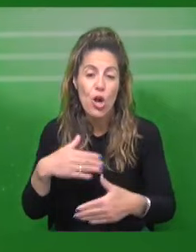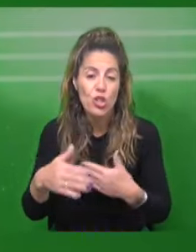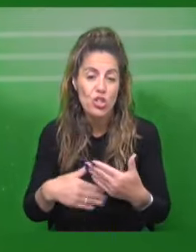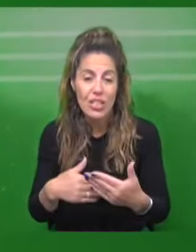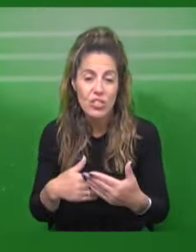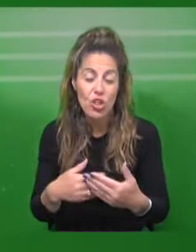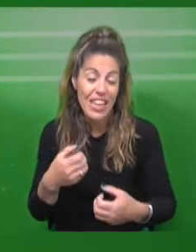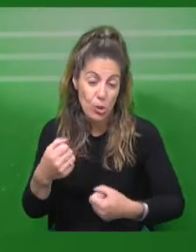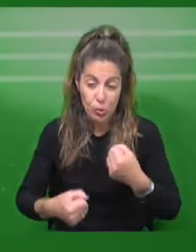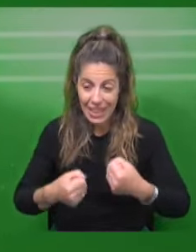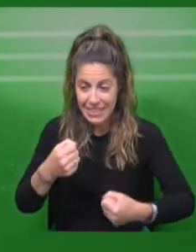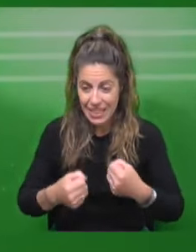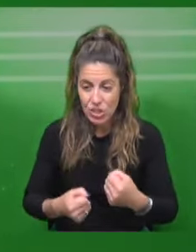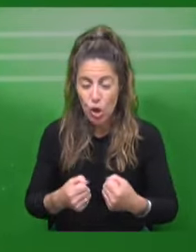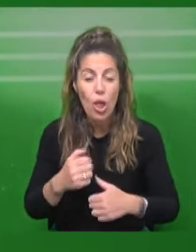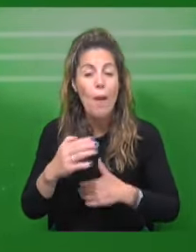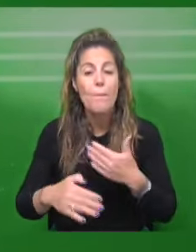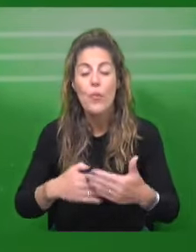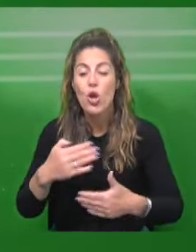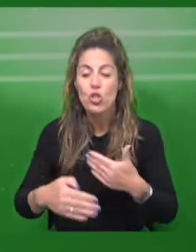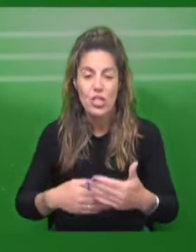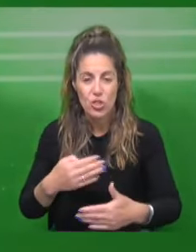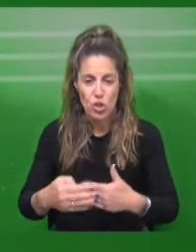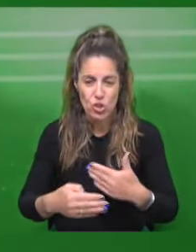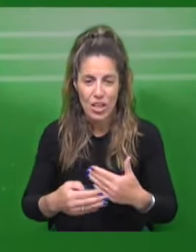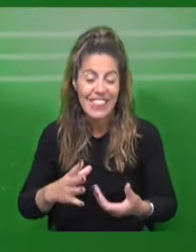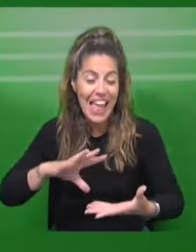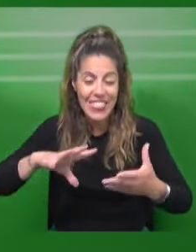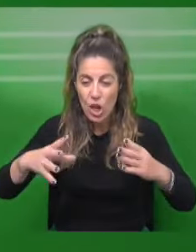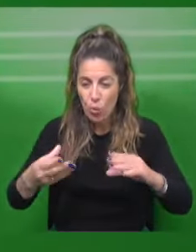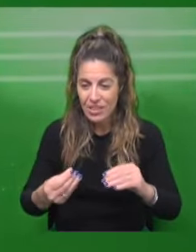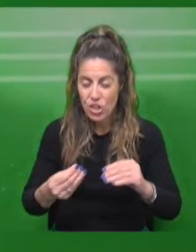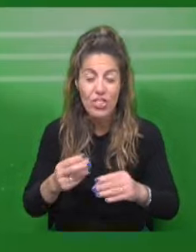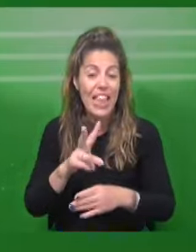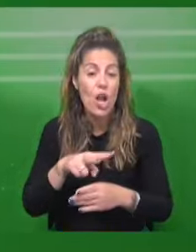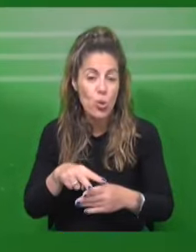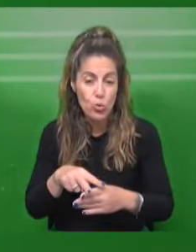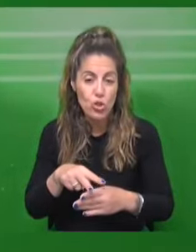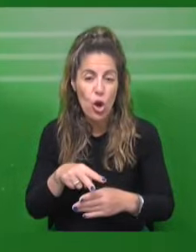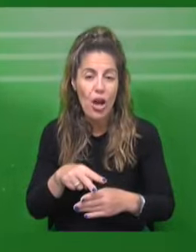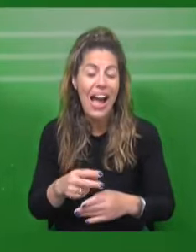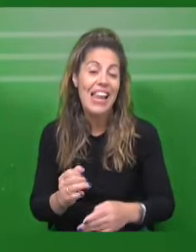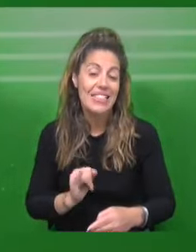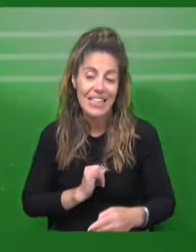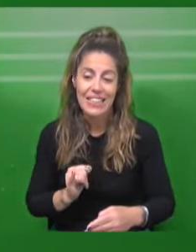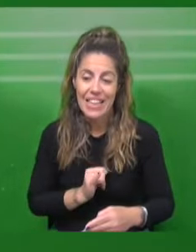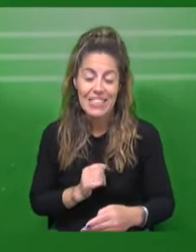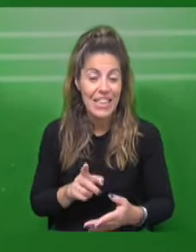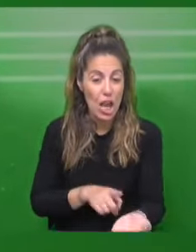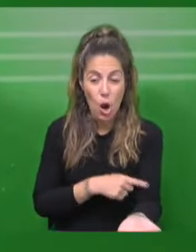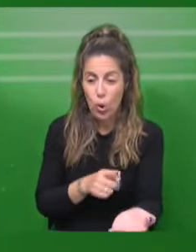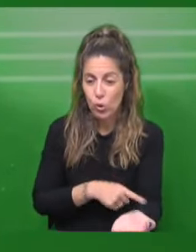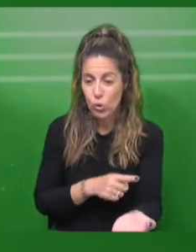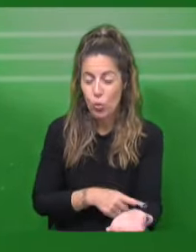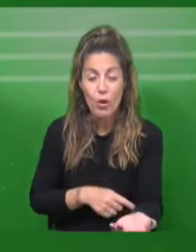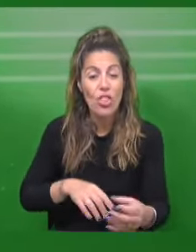de industrialización este procesos de eh adecuación del uso a las identidades y las costumbres de los